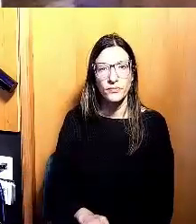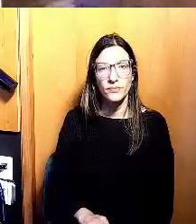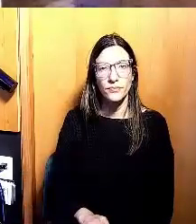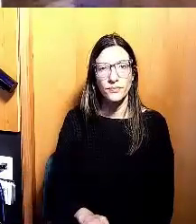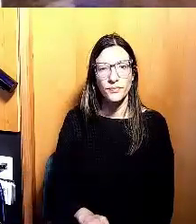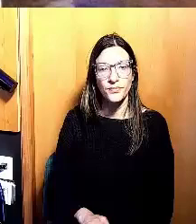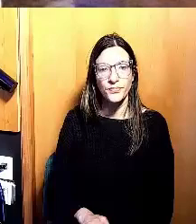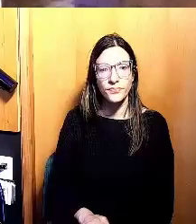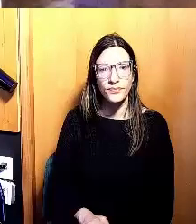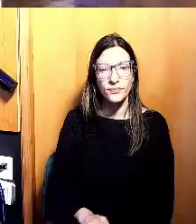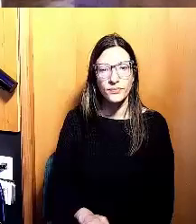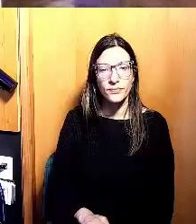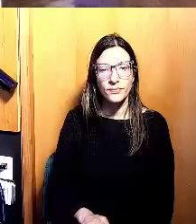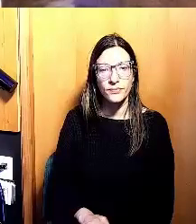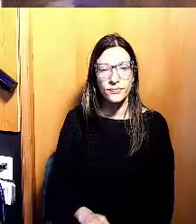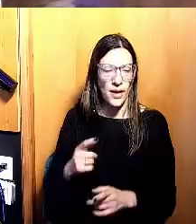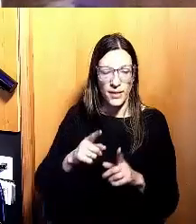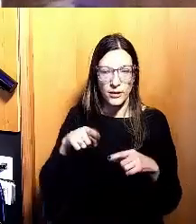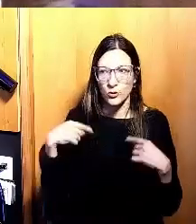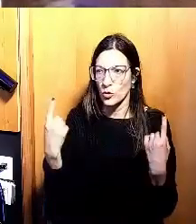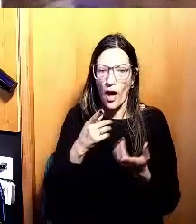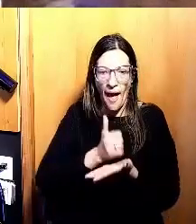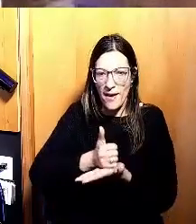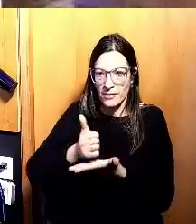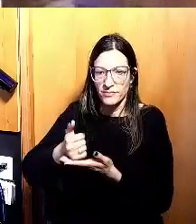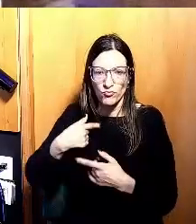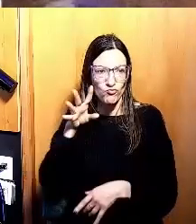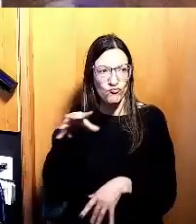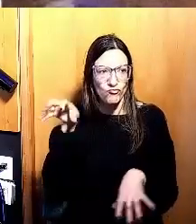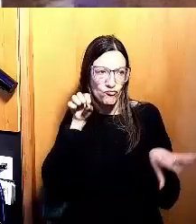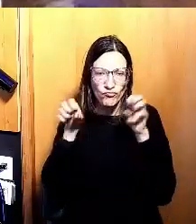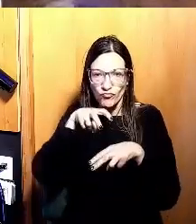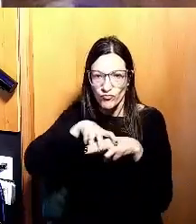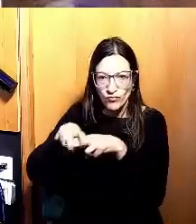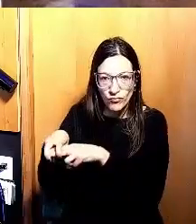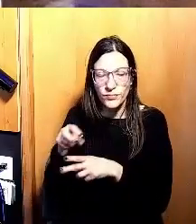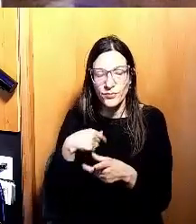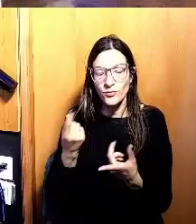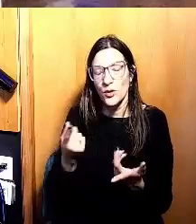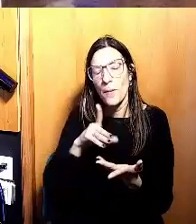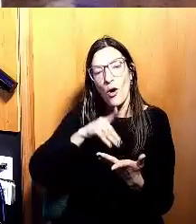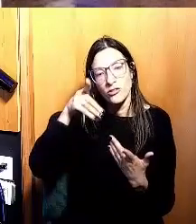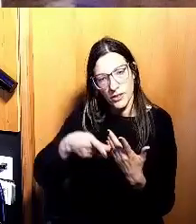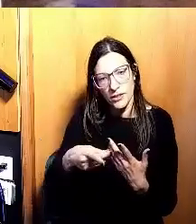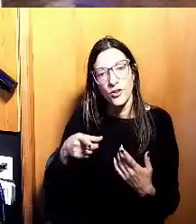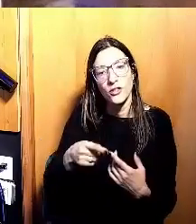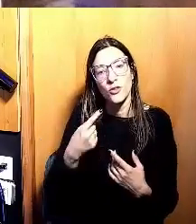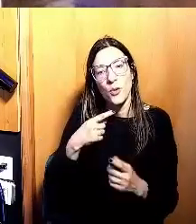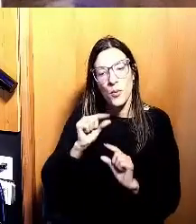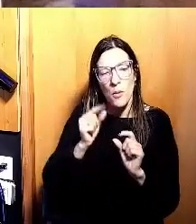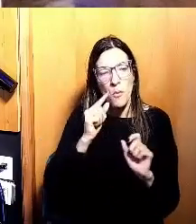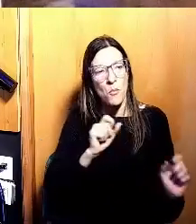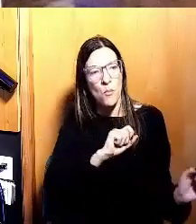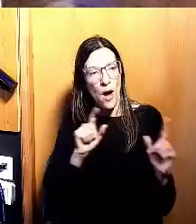Ahí, sí, están todos presentes acá escuchando. No, yo creo que parte de los proyectos que fui